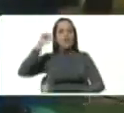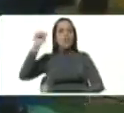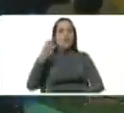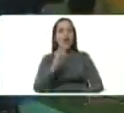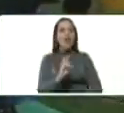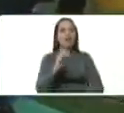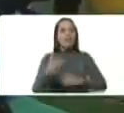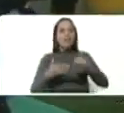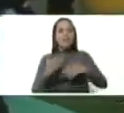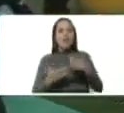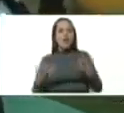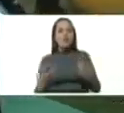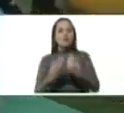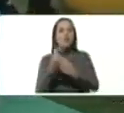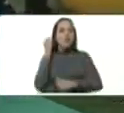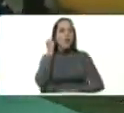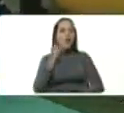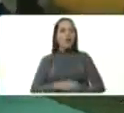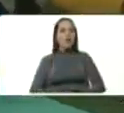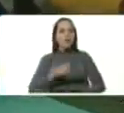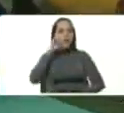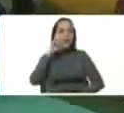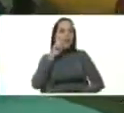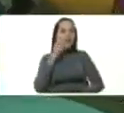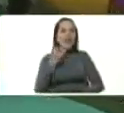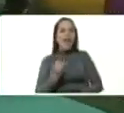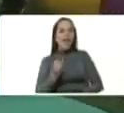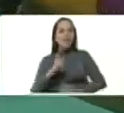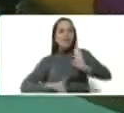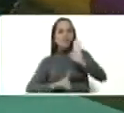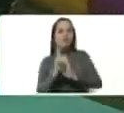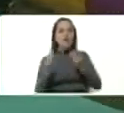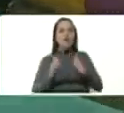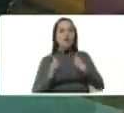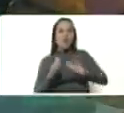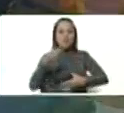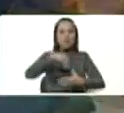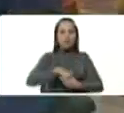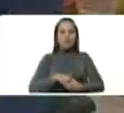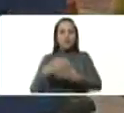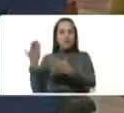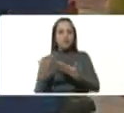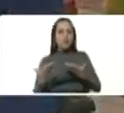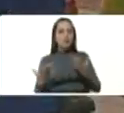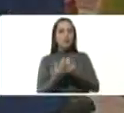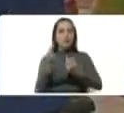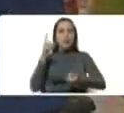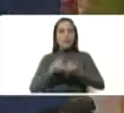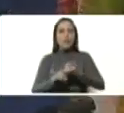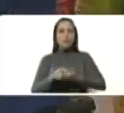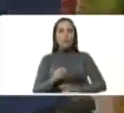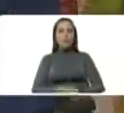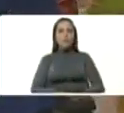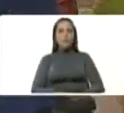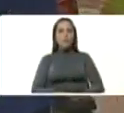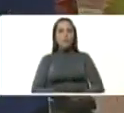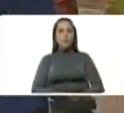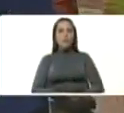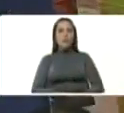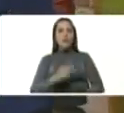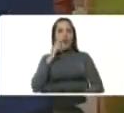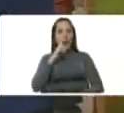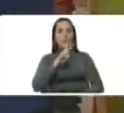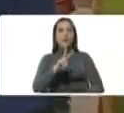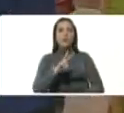Venezuela. Las mujeres que están gestando la vida. Nos vinimos Silvia y yo. Muy bien. Bueno, a ver,